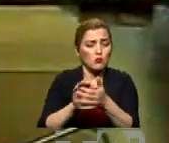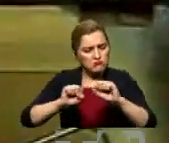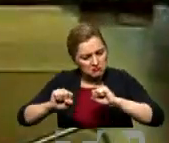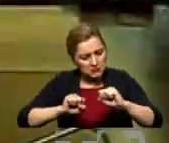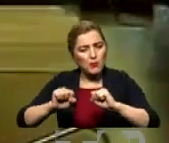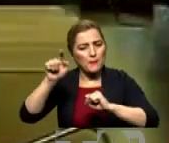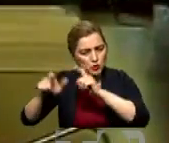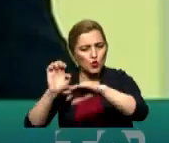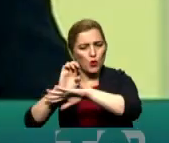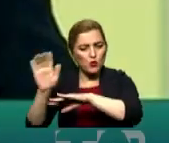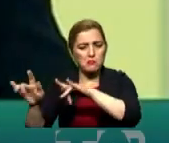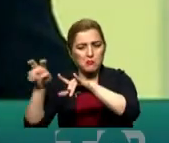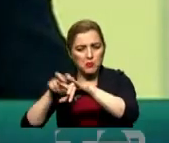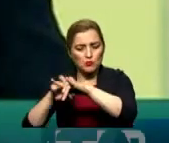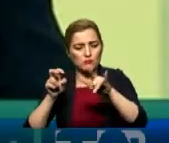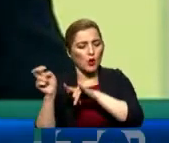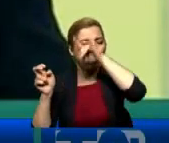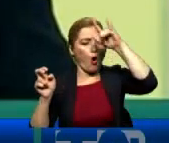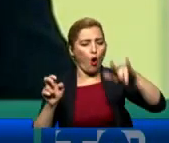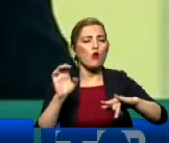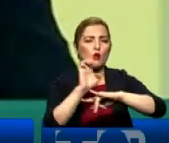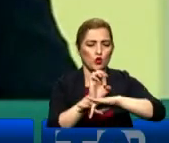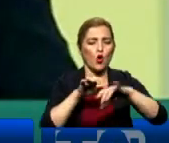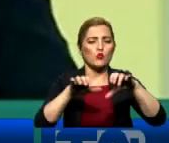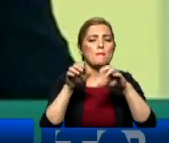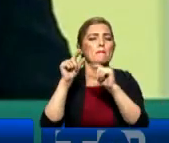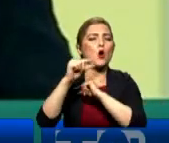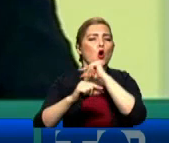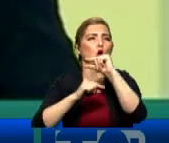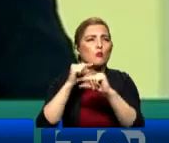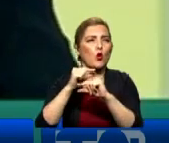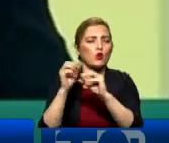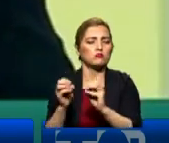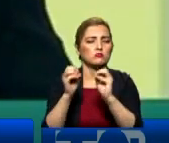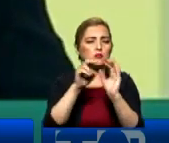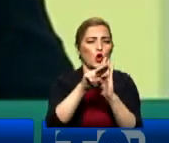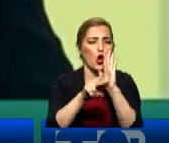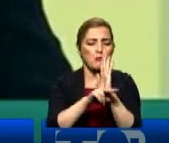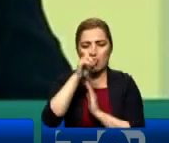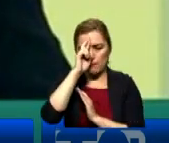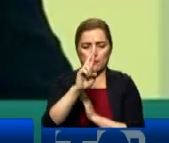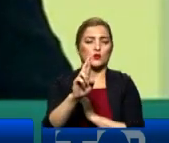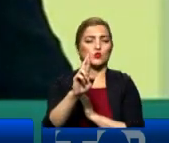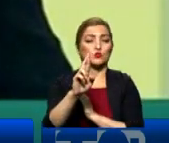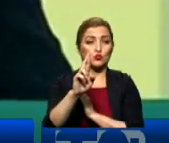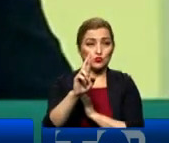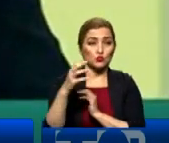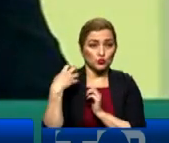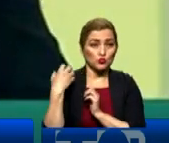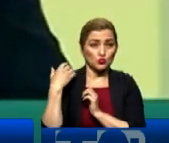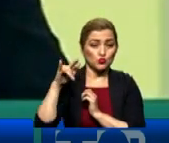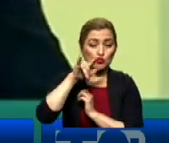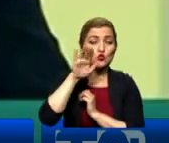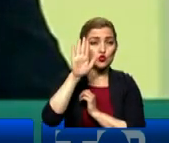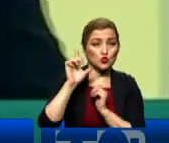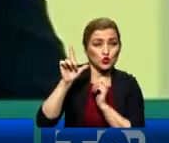retorno de los ecuatorianos. Coordinando ya poco a poco de forma organizada y respetando toda la norma necesaria para garantizar la